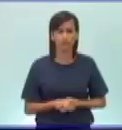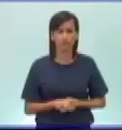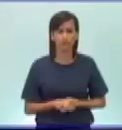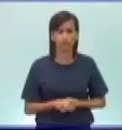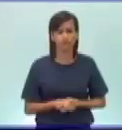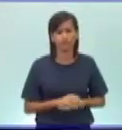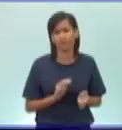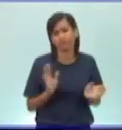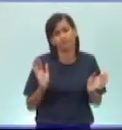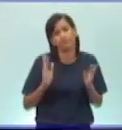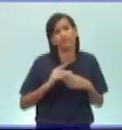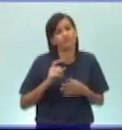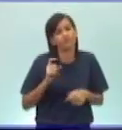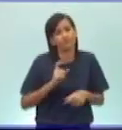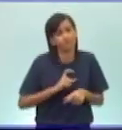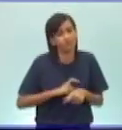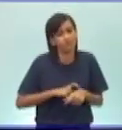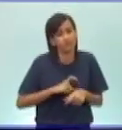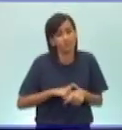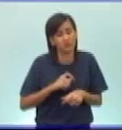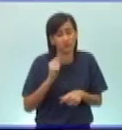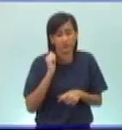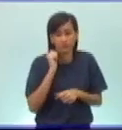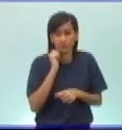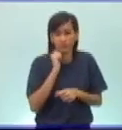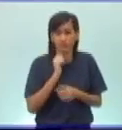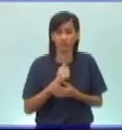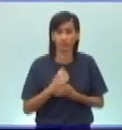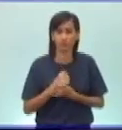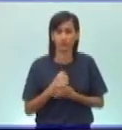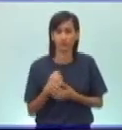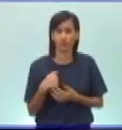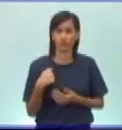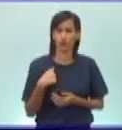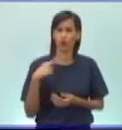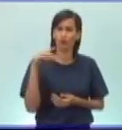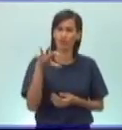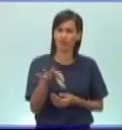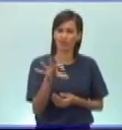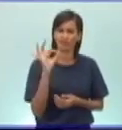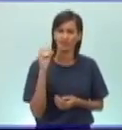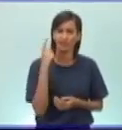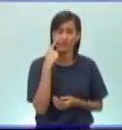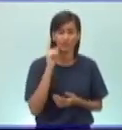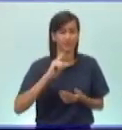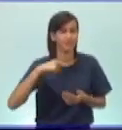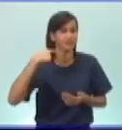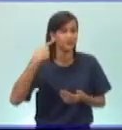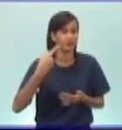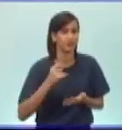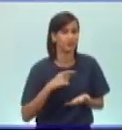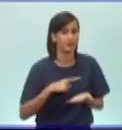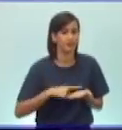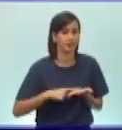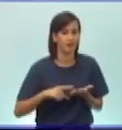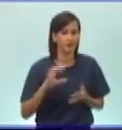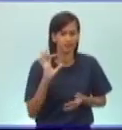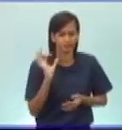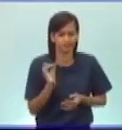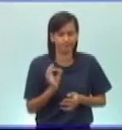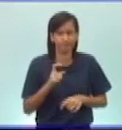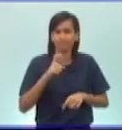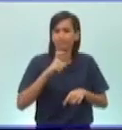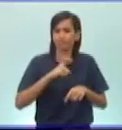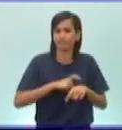No tenemos tiempo para más. Los convido a vernos la próxima semana en este mismo horario, a esta